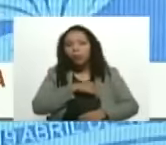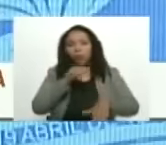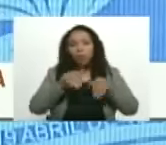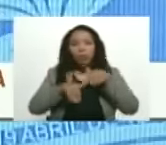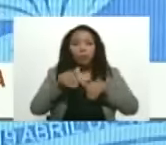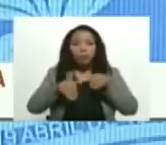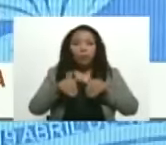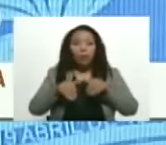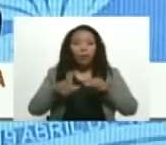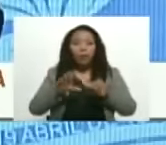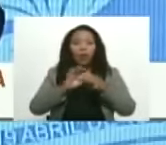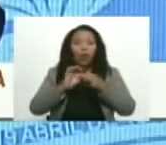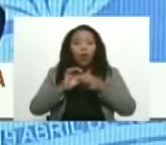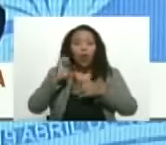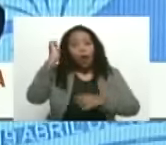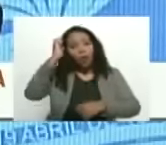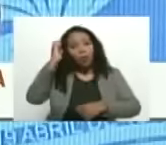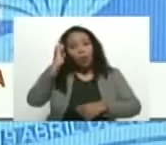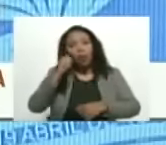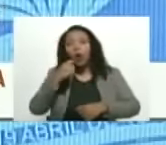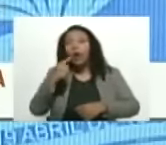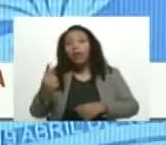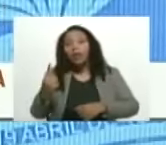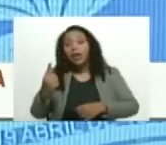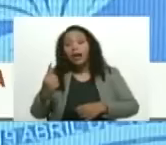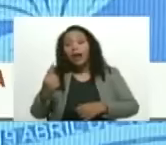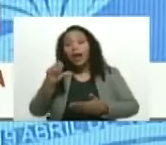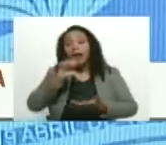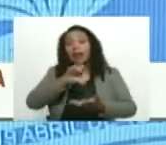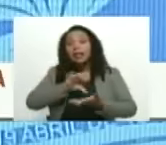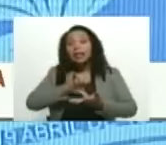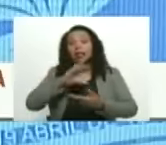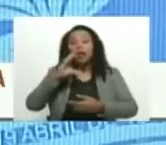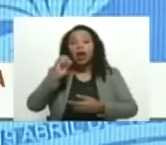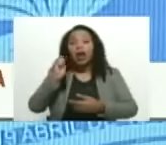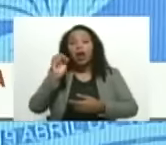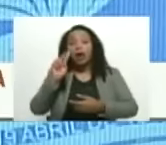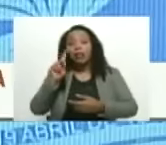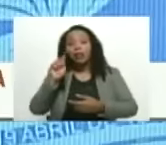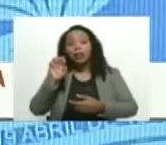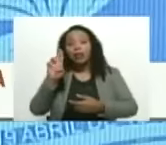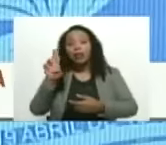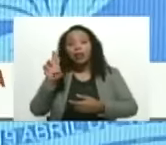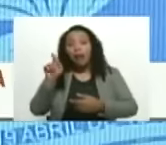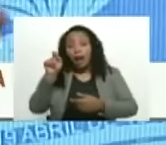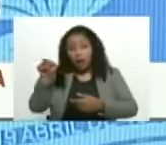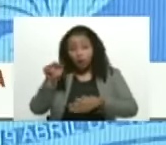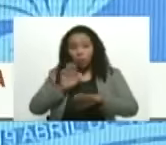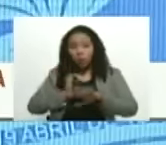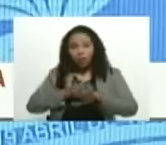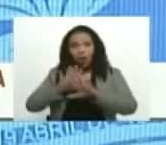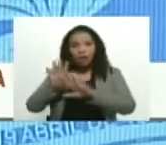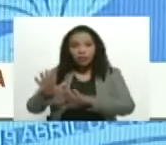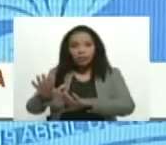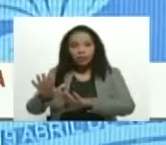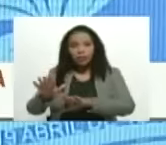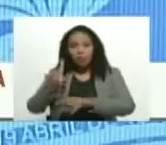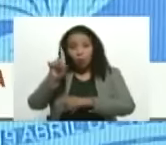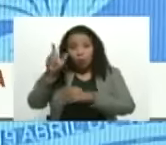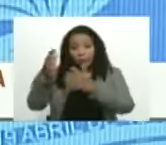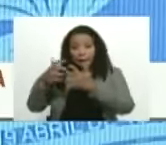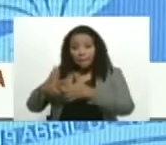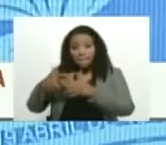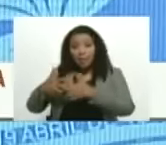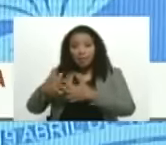de la Unión Europea, lo que diría el Centro Carter. Exactamente eso fue lo que pasó. Una empresa que